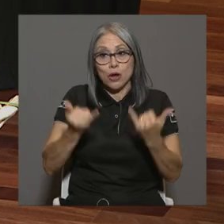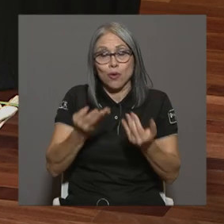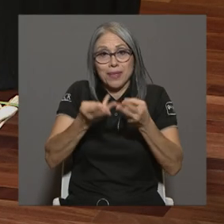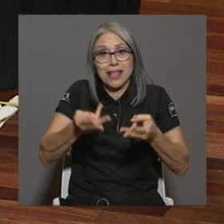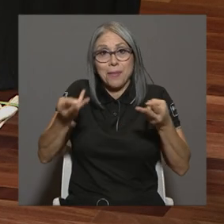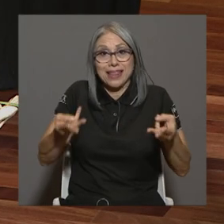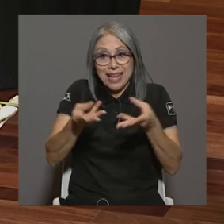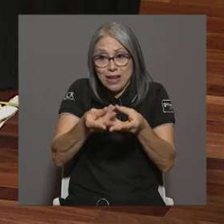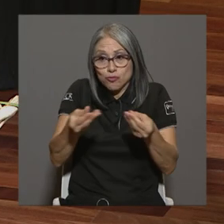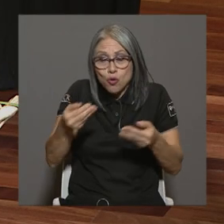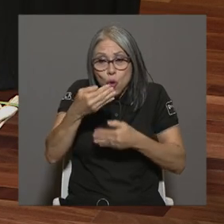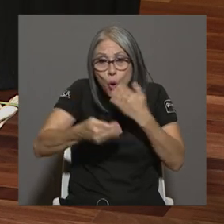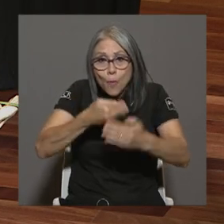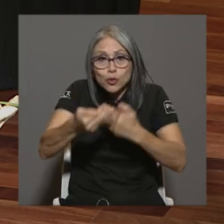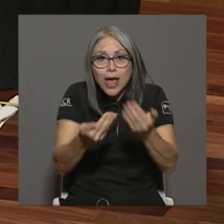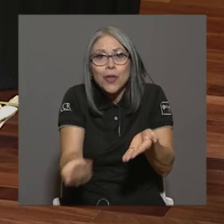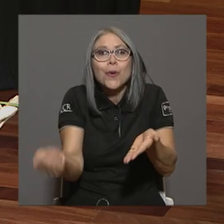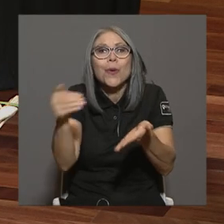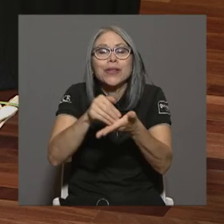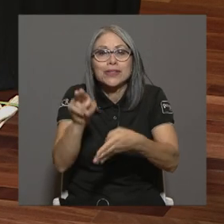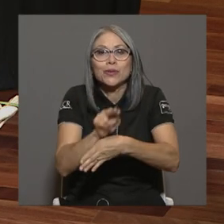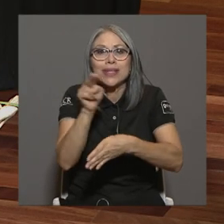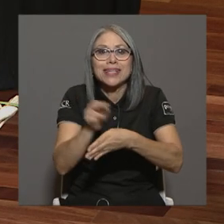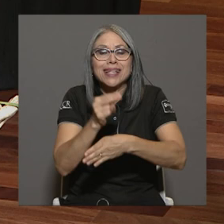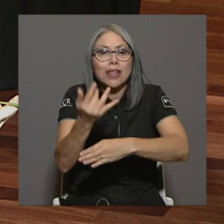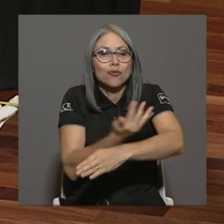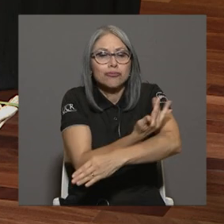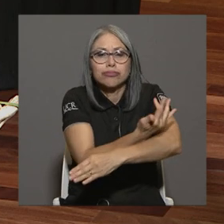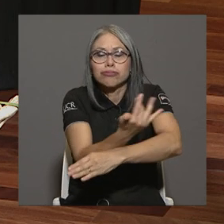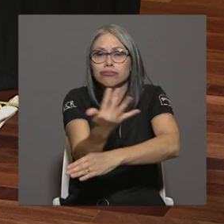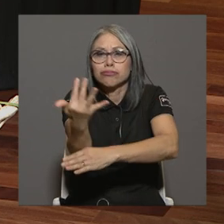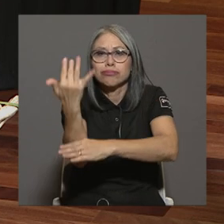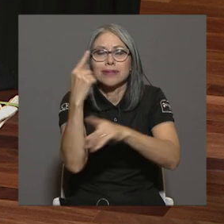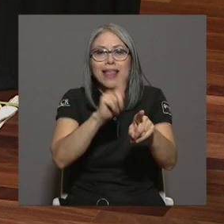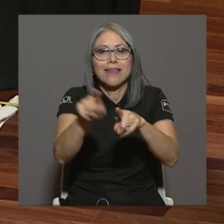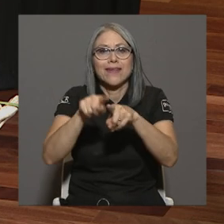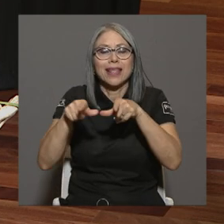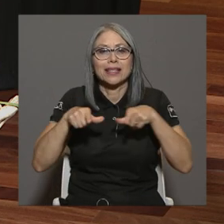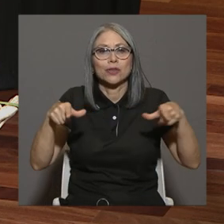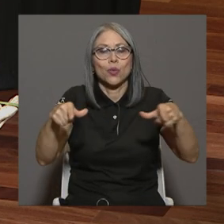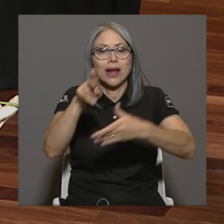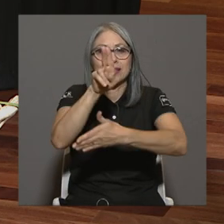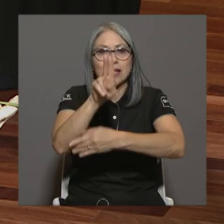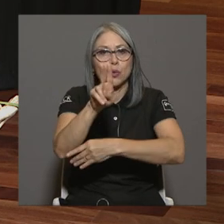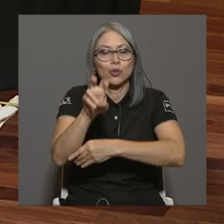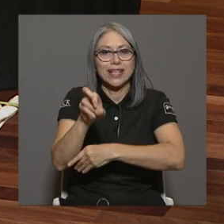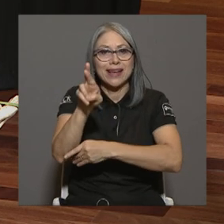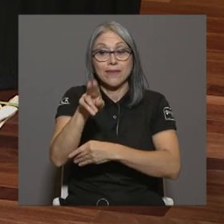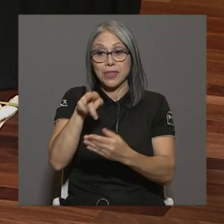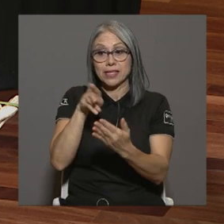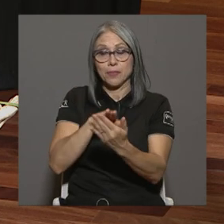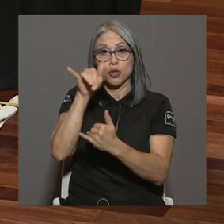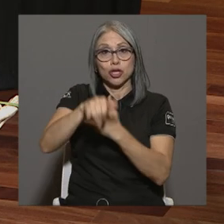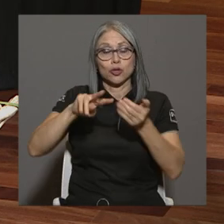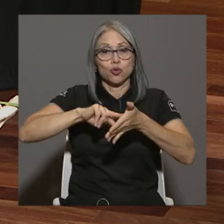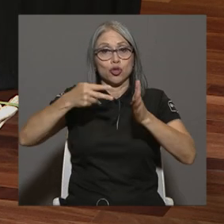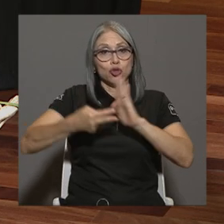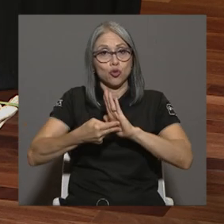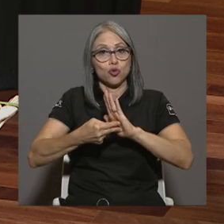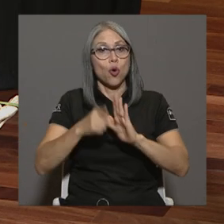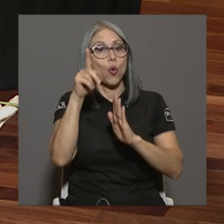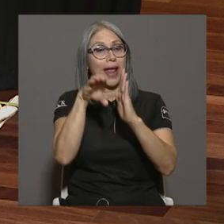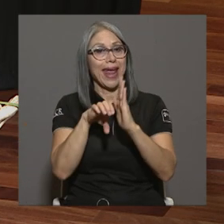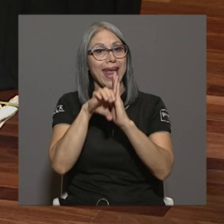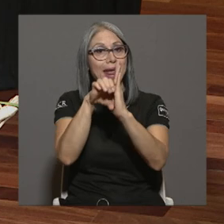se está utilizando en las áreas verdes de diferentes campus. Este proyecto constituye un